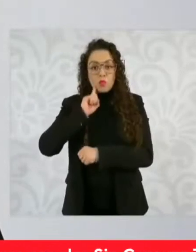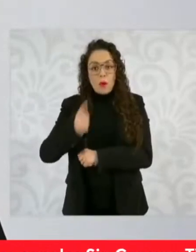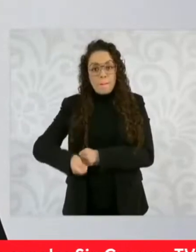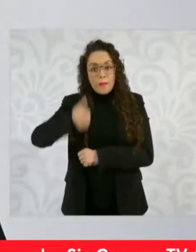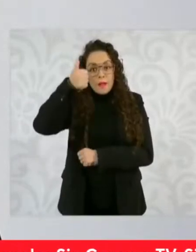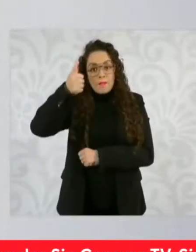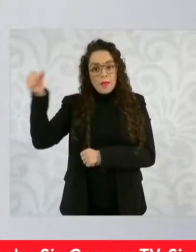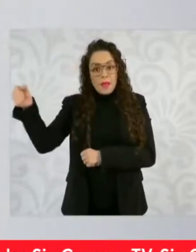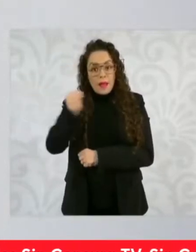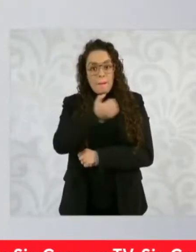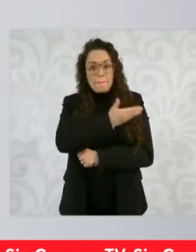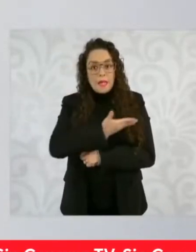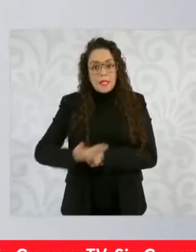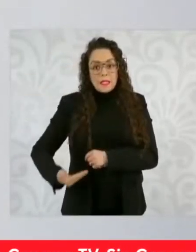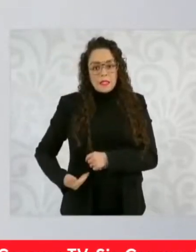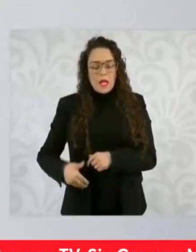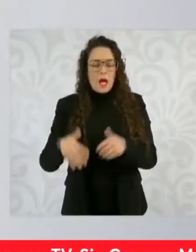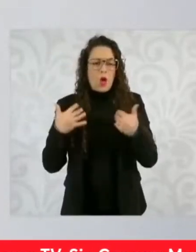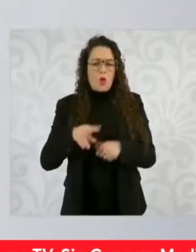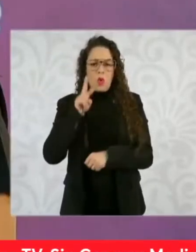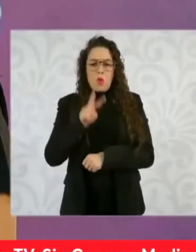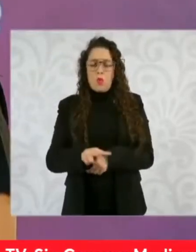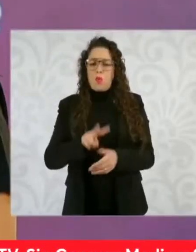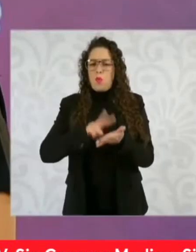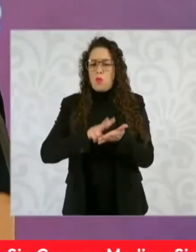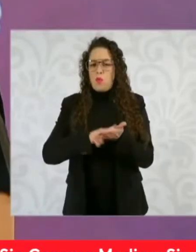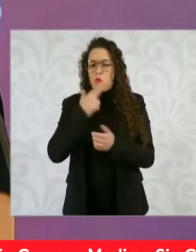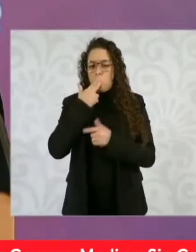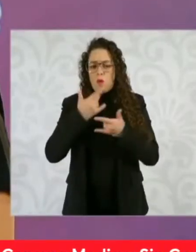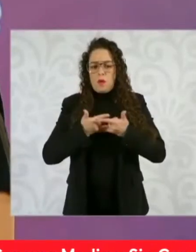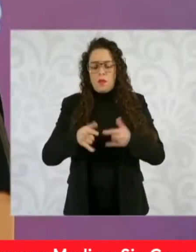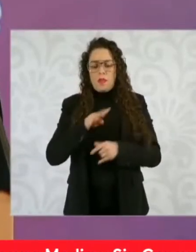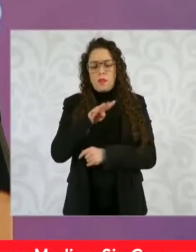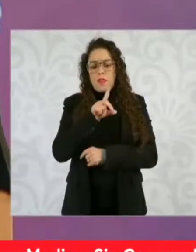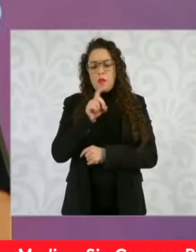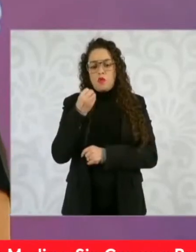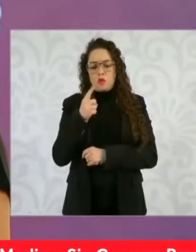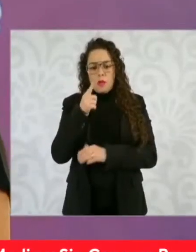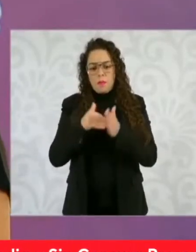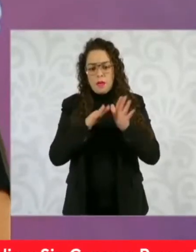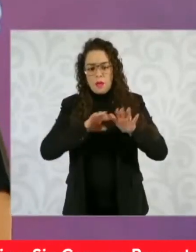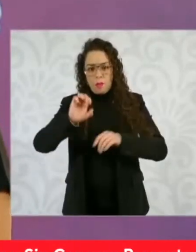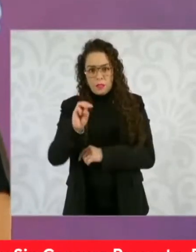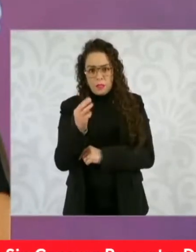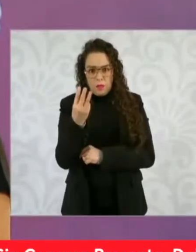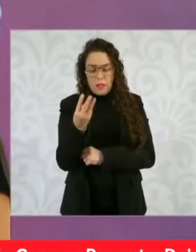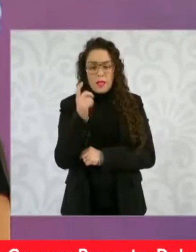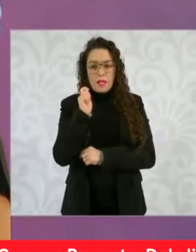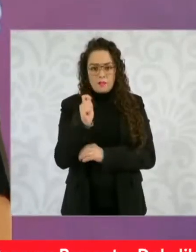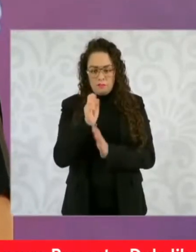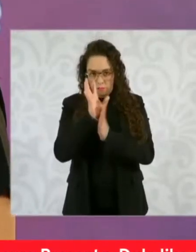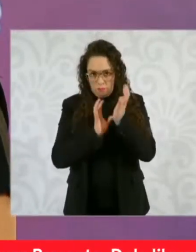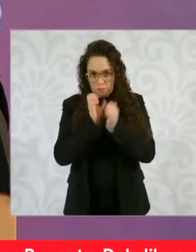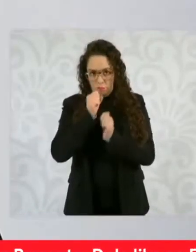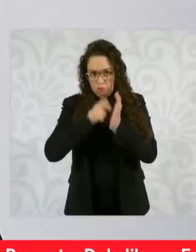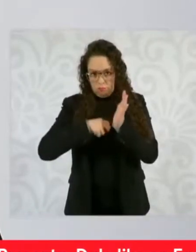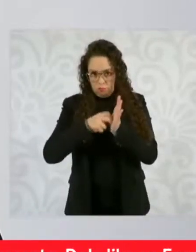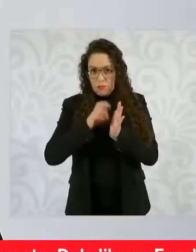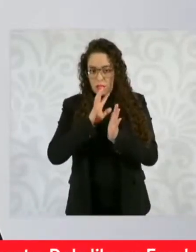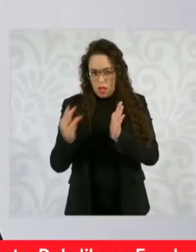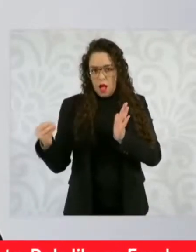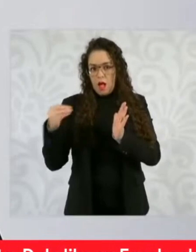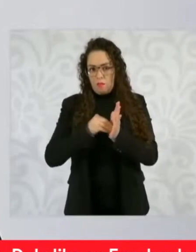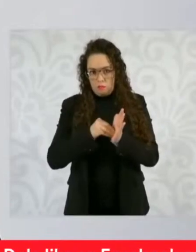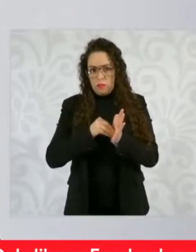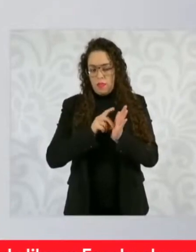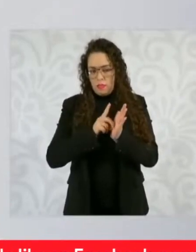Porque reflexionemos de esta manera. El 17 de octubre de 1953 se da esta reforma que reconoce el derecho de las mexicanas